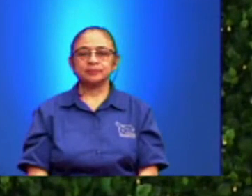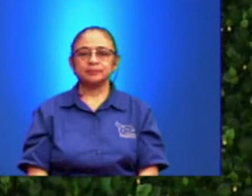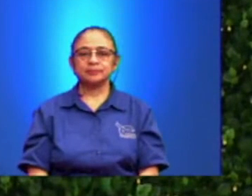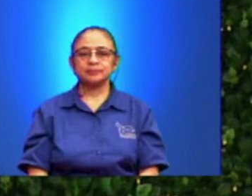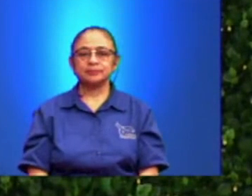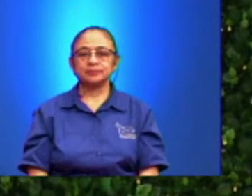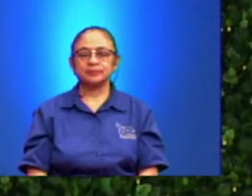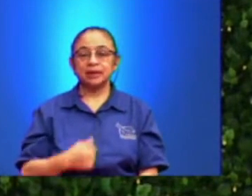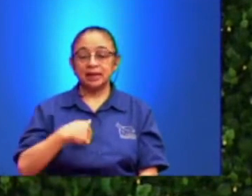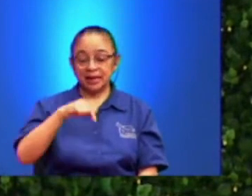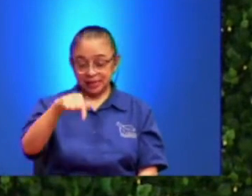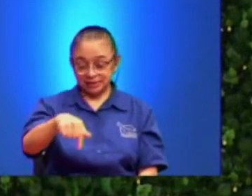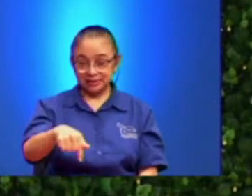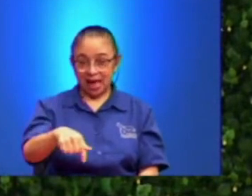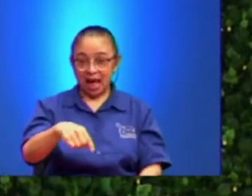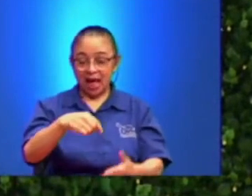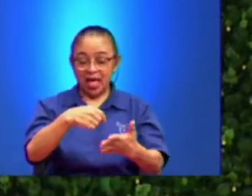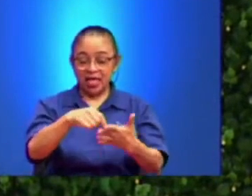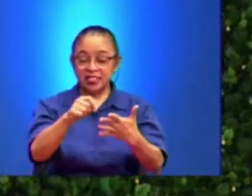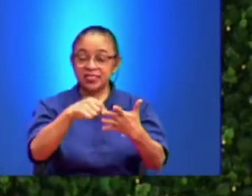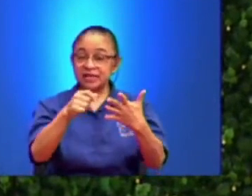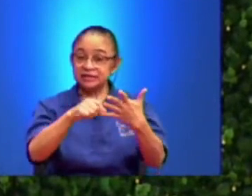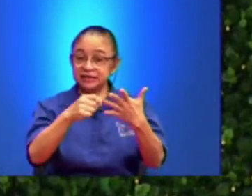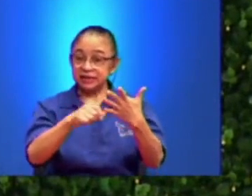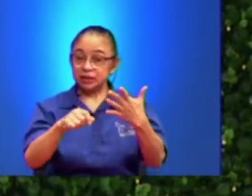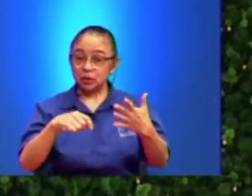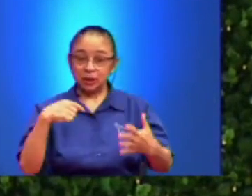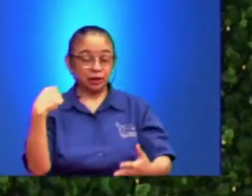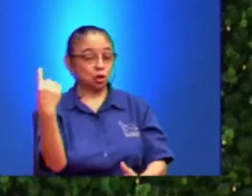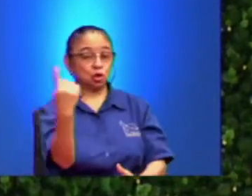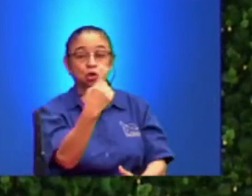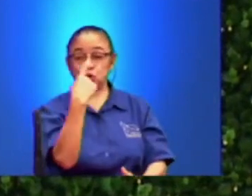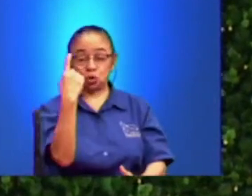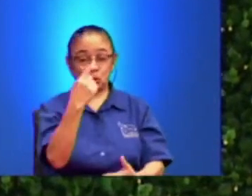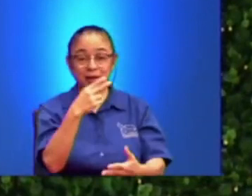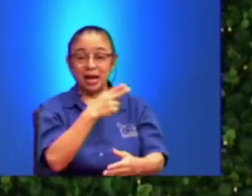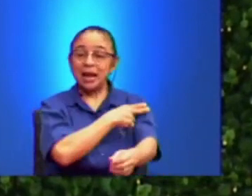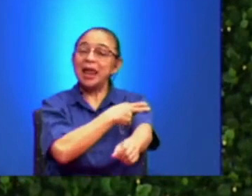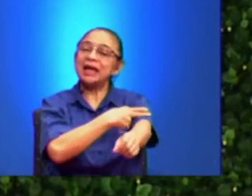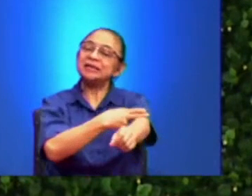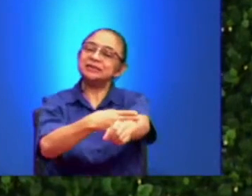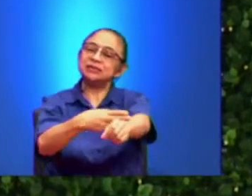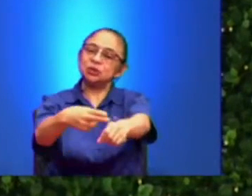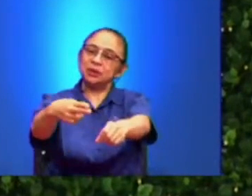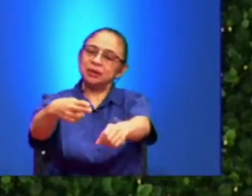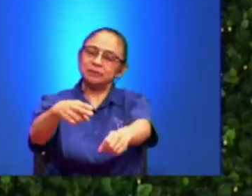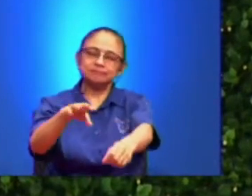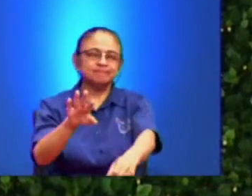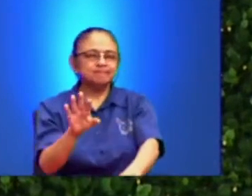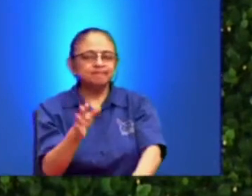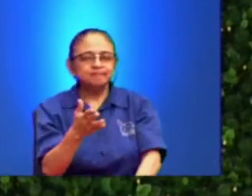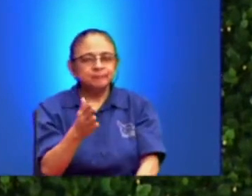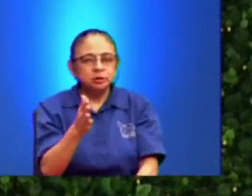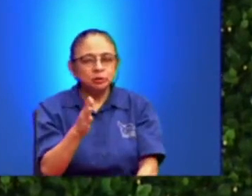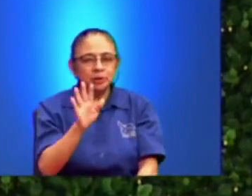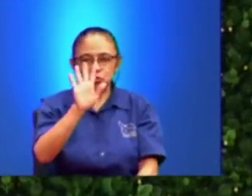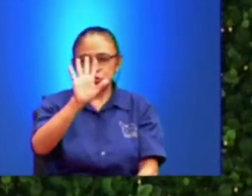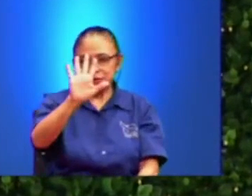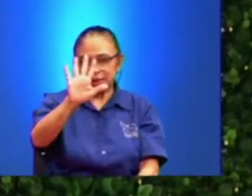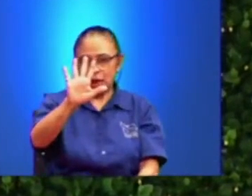está descrito en toda la historia aquí tengo por lo menos 5